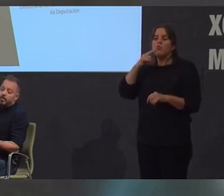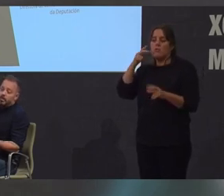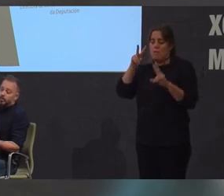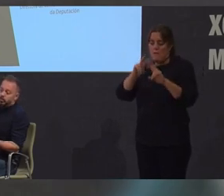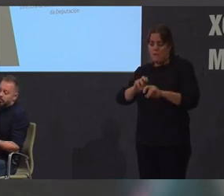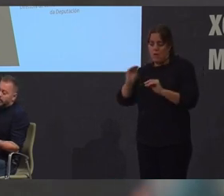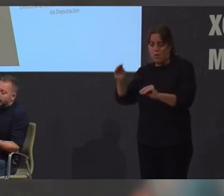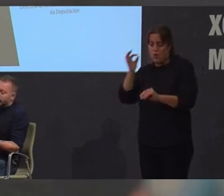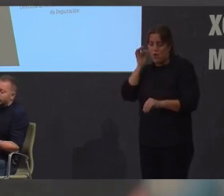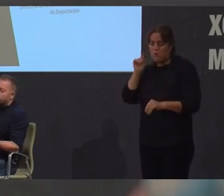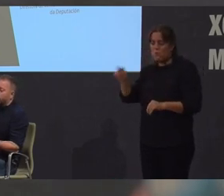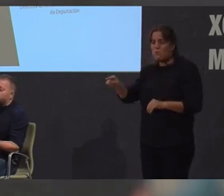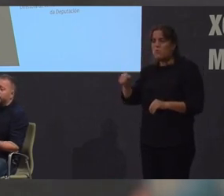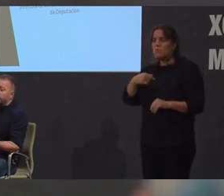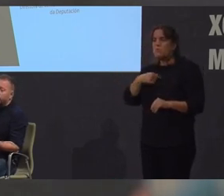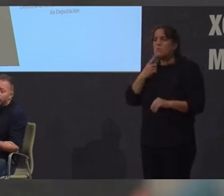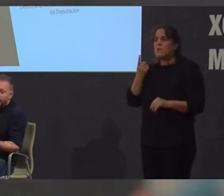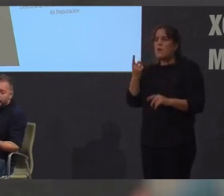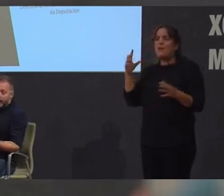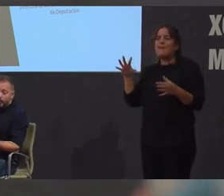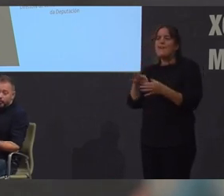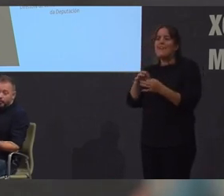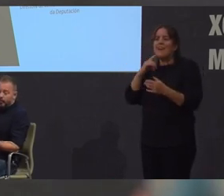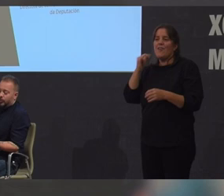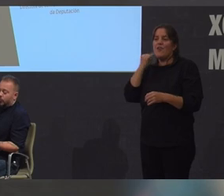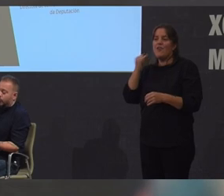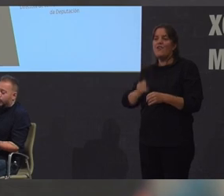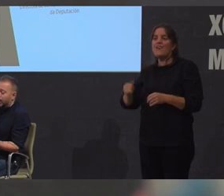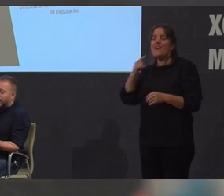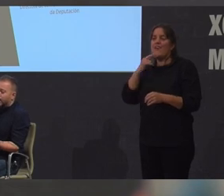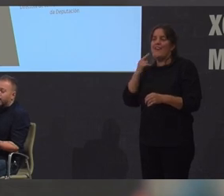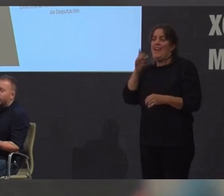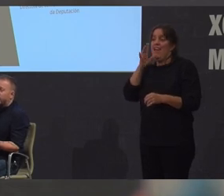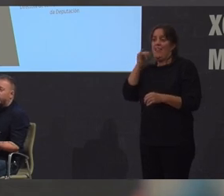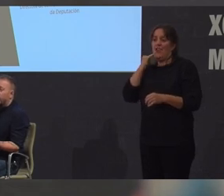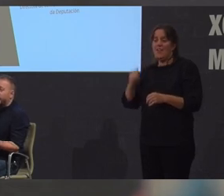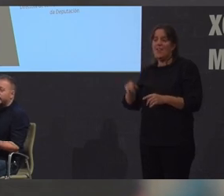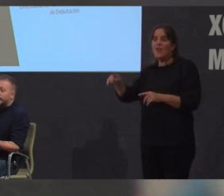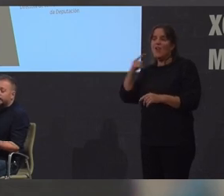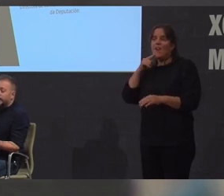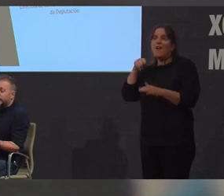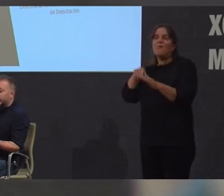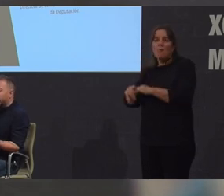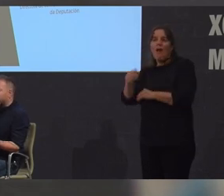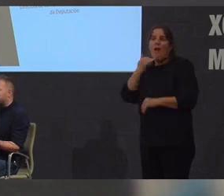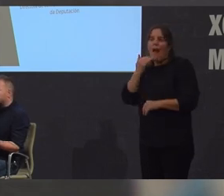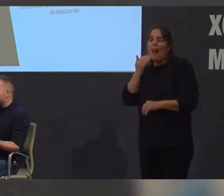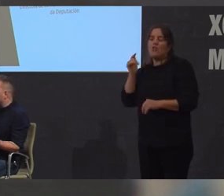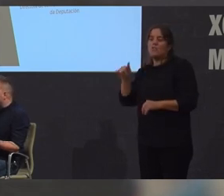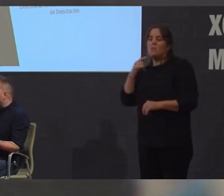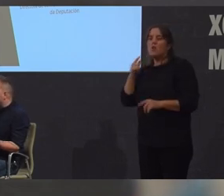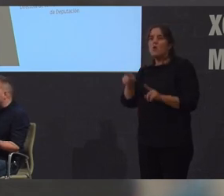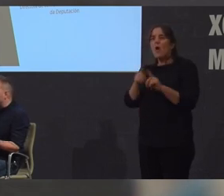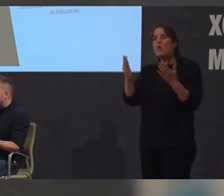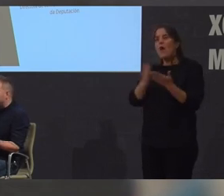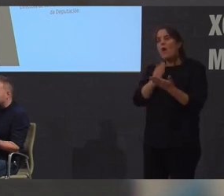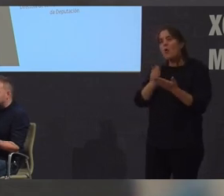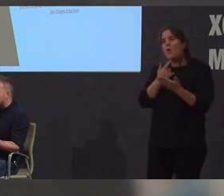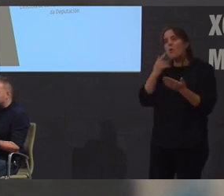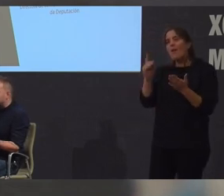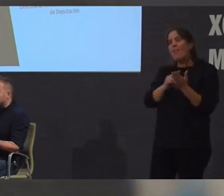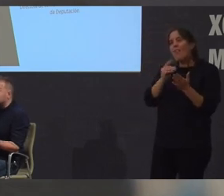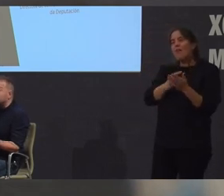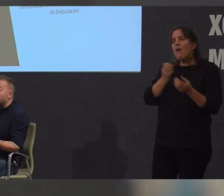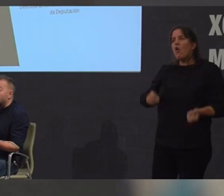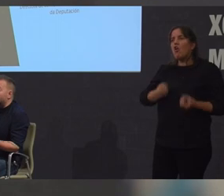que en el sector hidroeléctrico había mirado esos procesos, ¿no? Pero no había una obra didáctica en la que se contase cuál era la